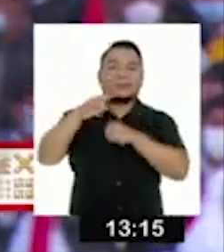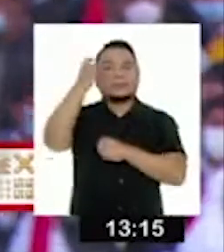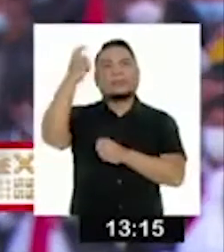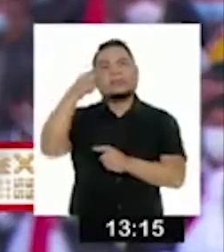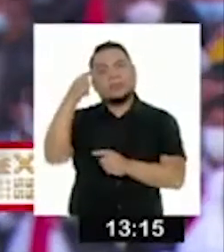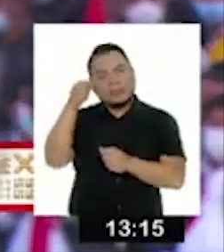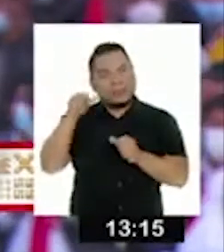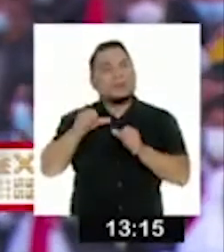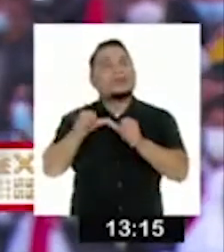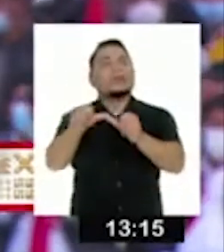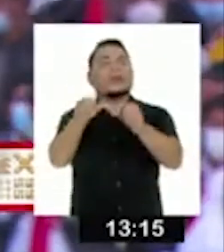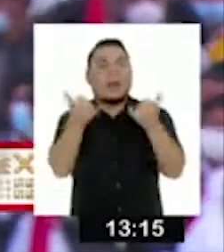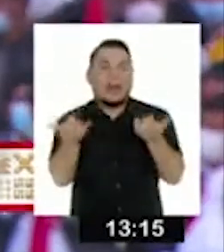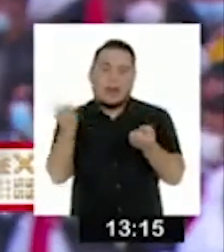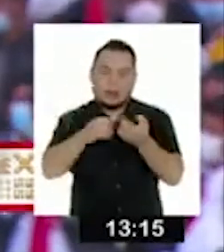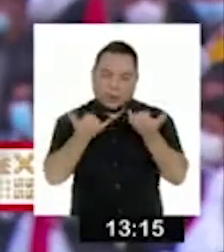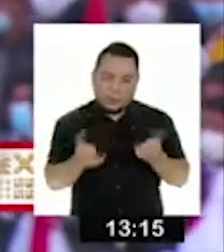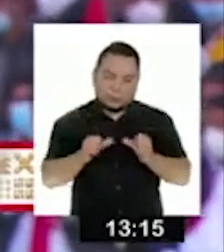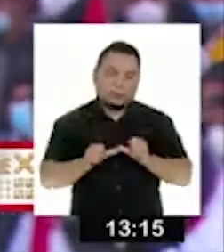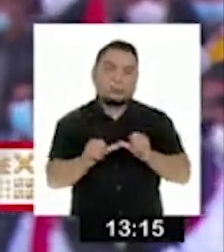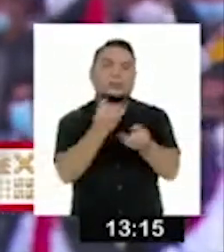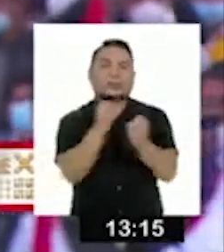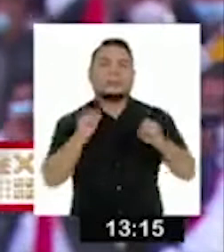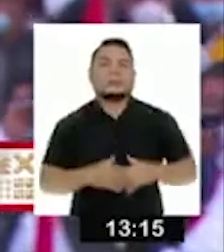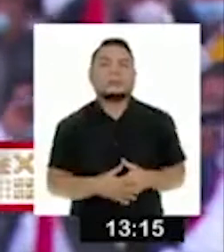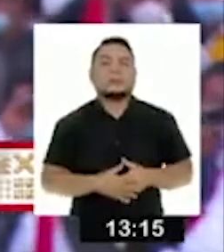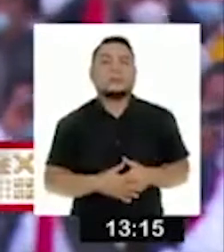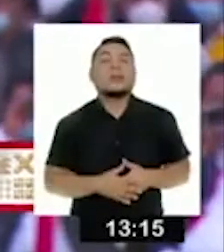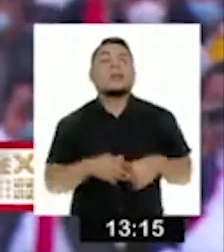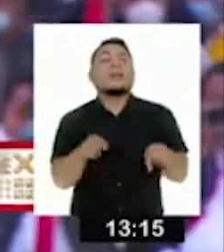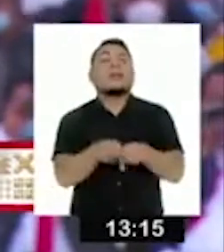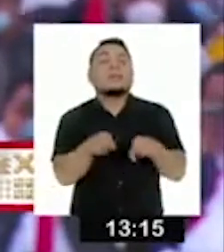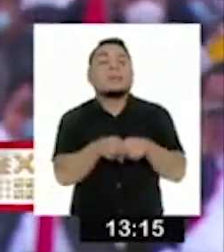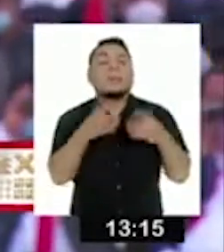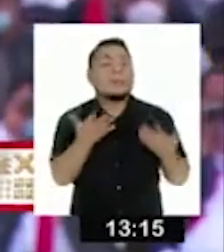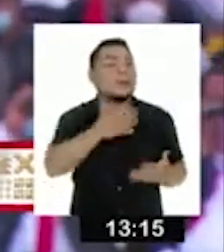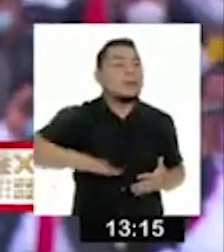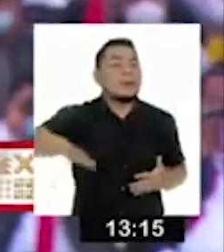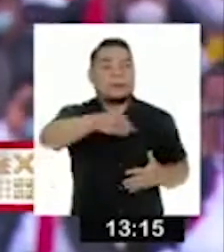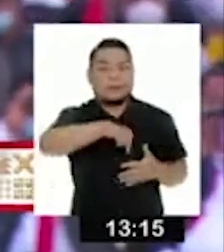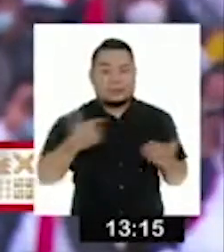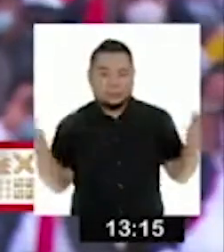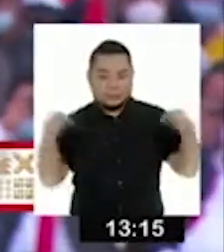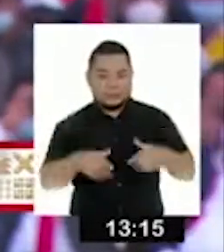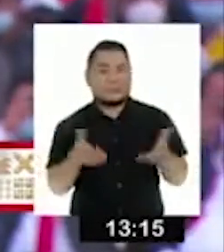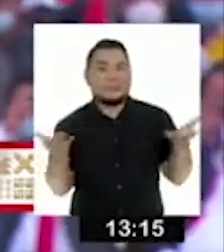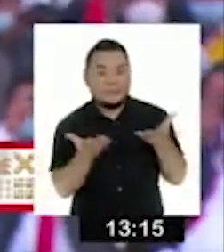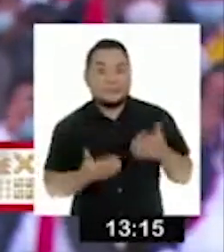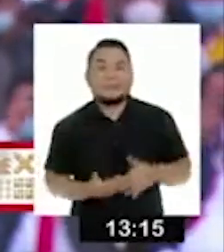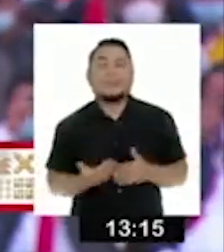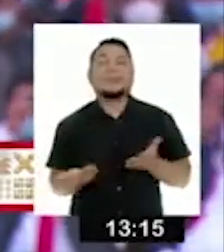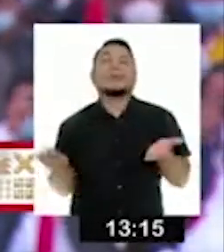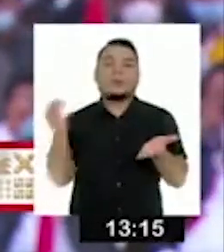perviva en el hoy y en el mañana. También estamos aquí para renovar